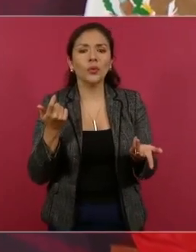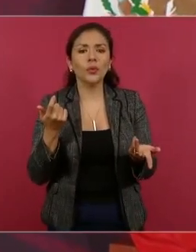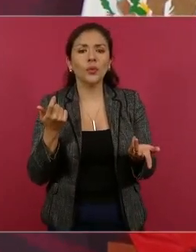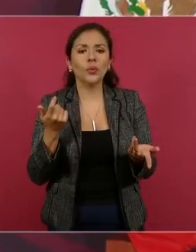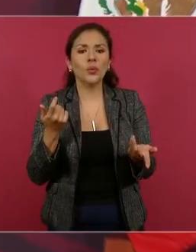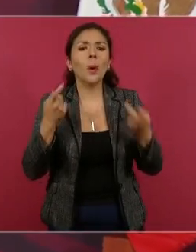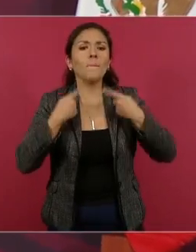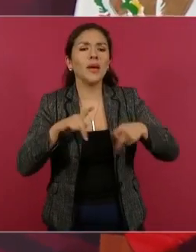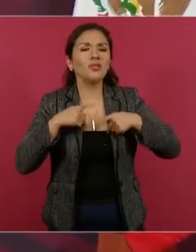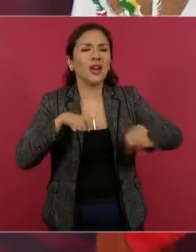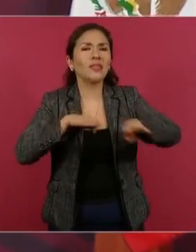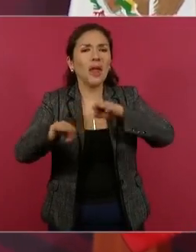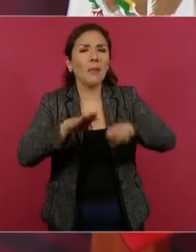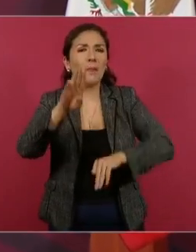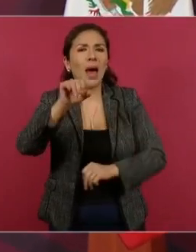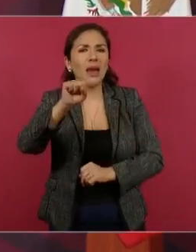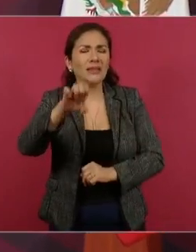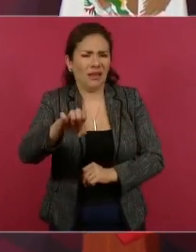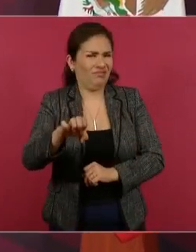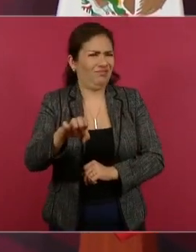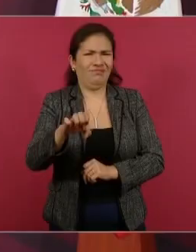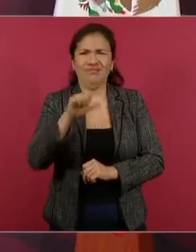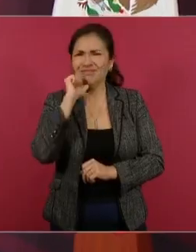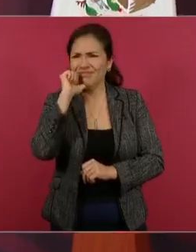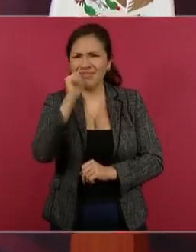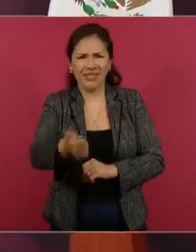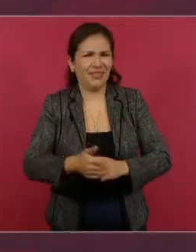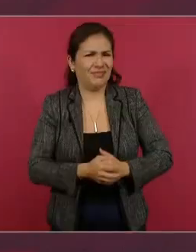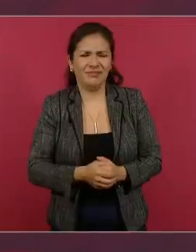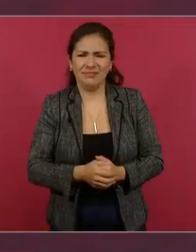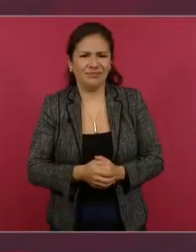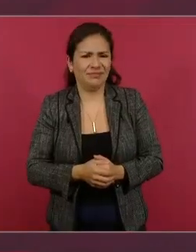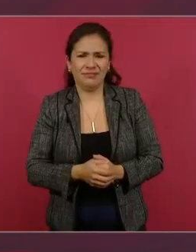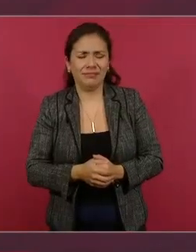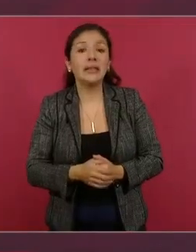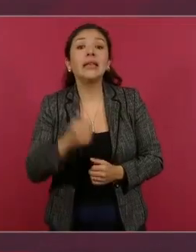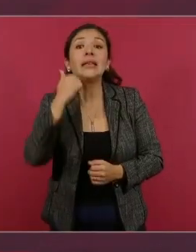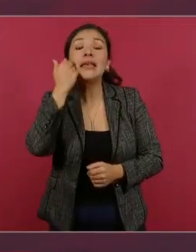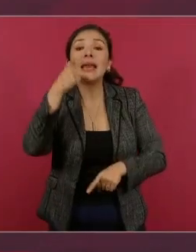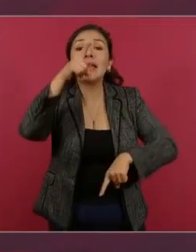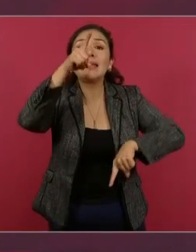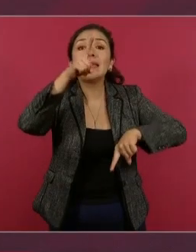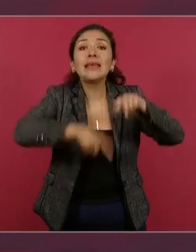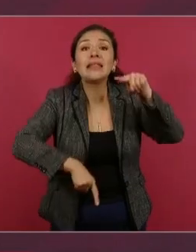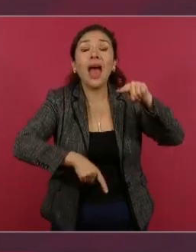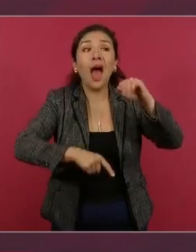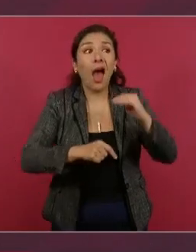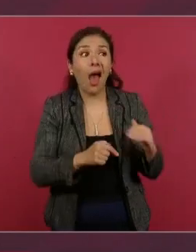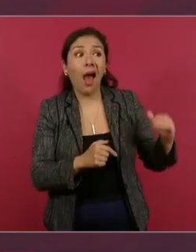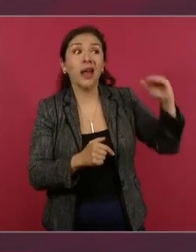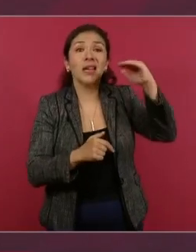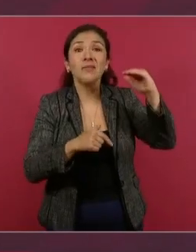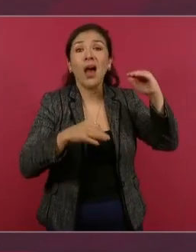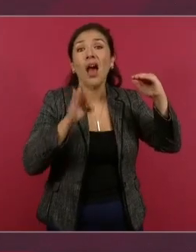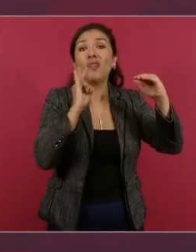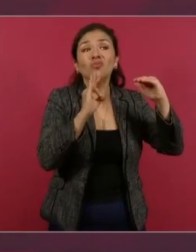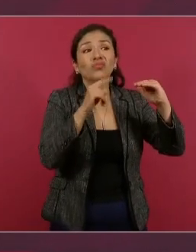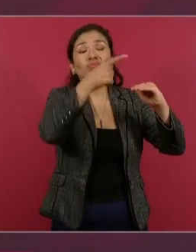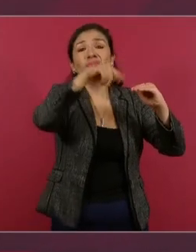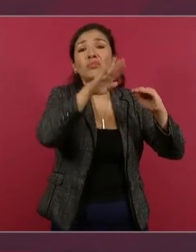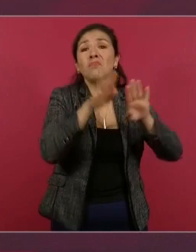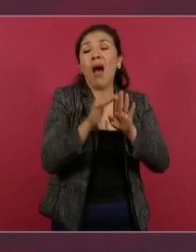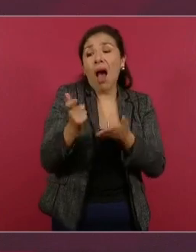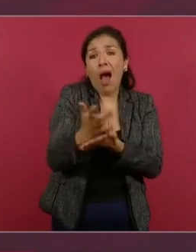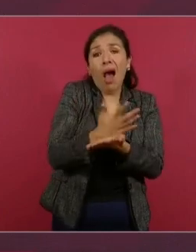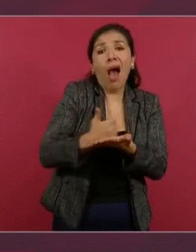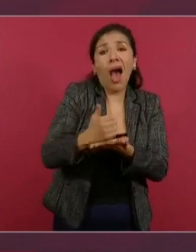a los trabajadores de base. No, es cortar el copete de privilegios, es